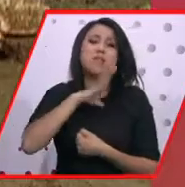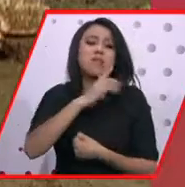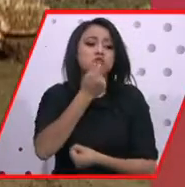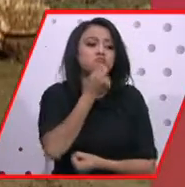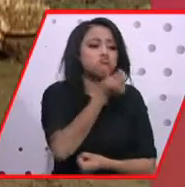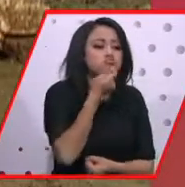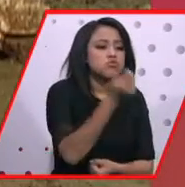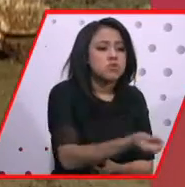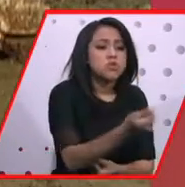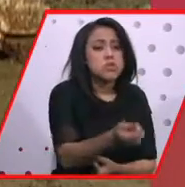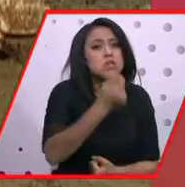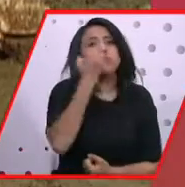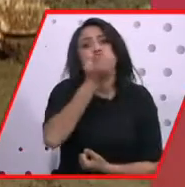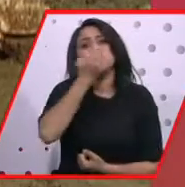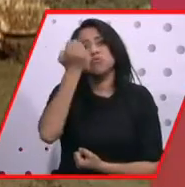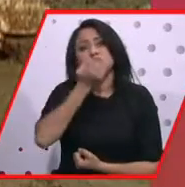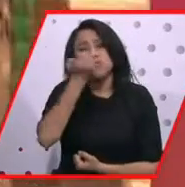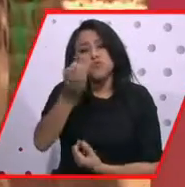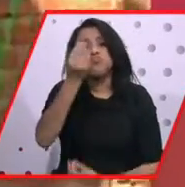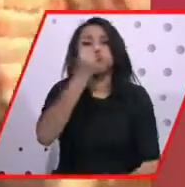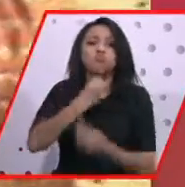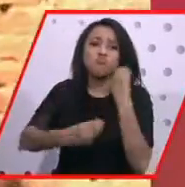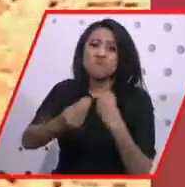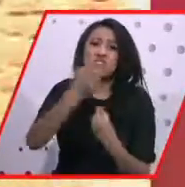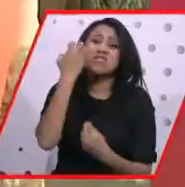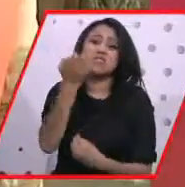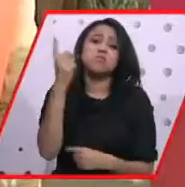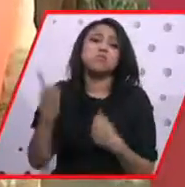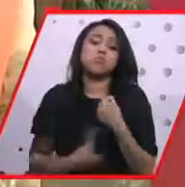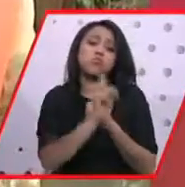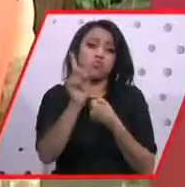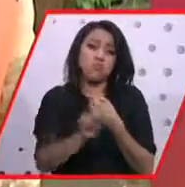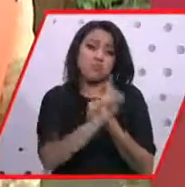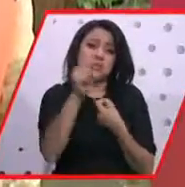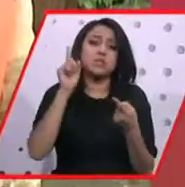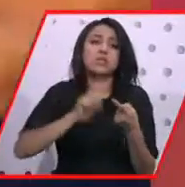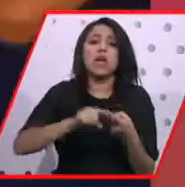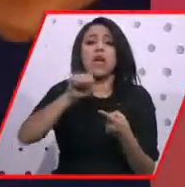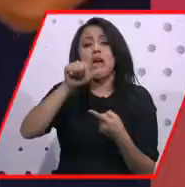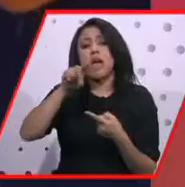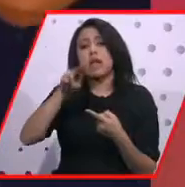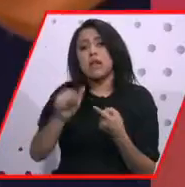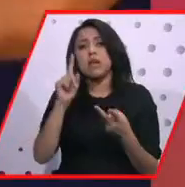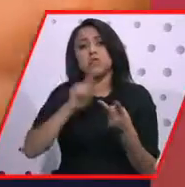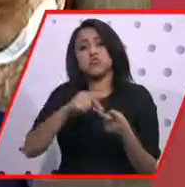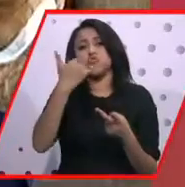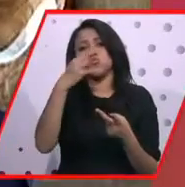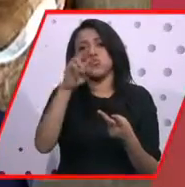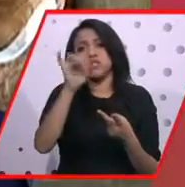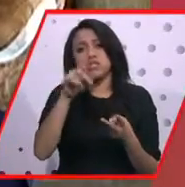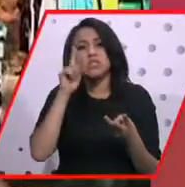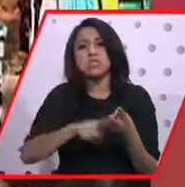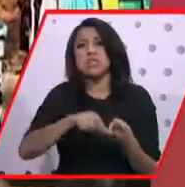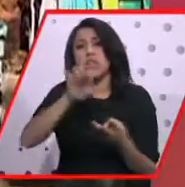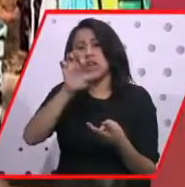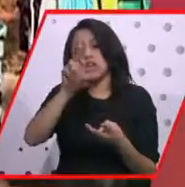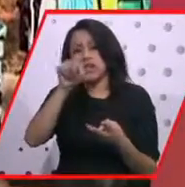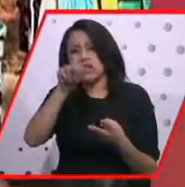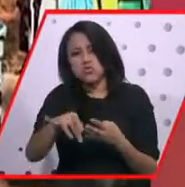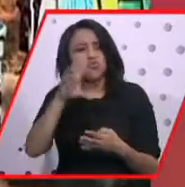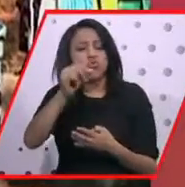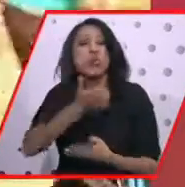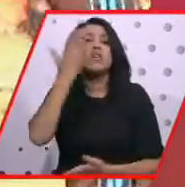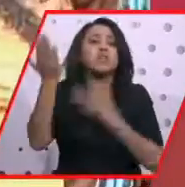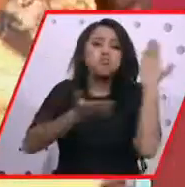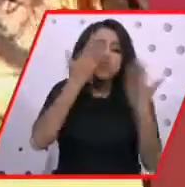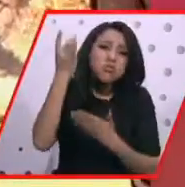escuela y comedera y todo eso. Adriana, Yuritzi, Ernesto y Luis dejaron de estudiar para ayudar en las labores del hogar. En sus ratos